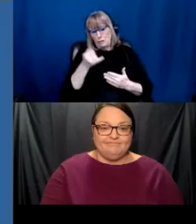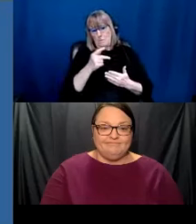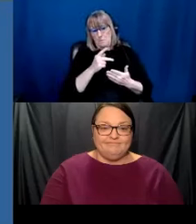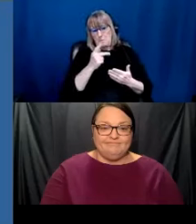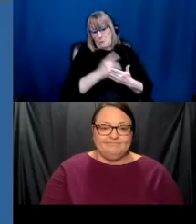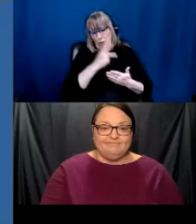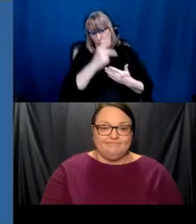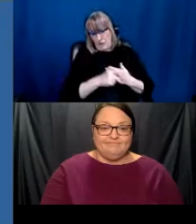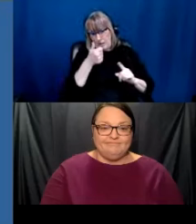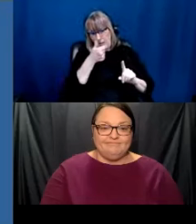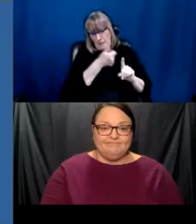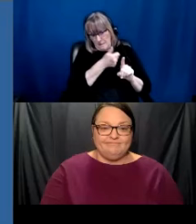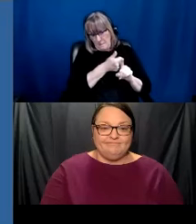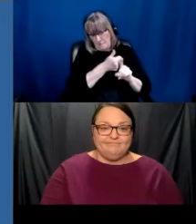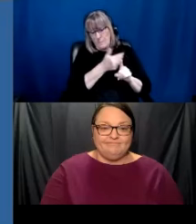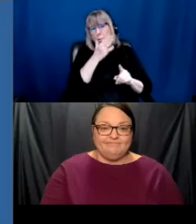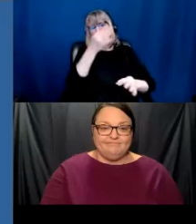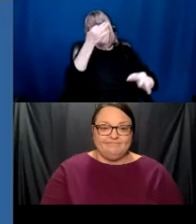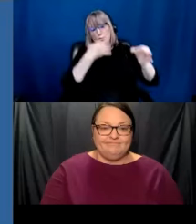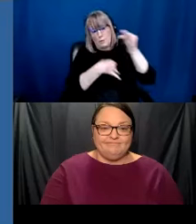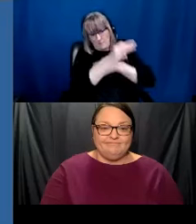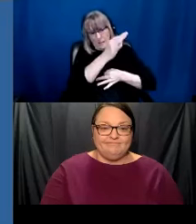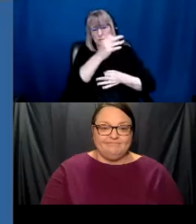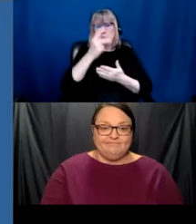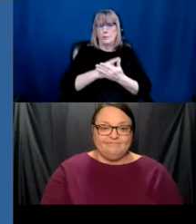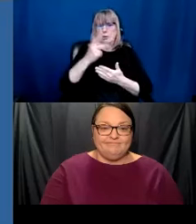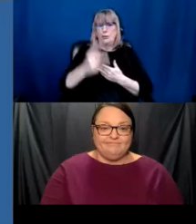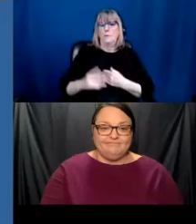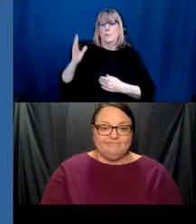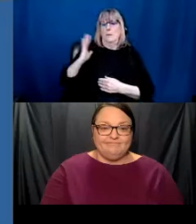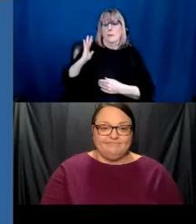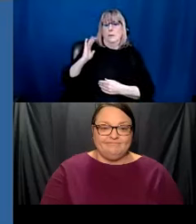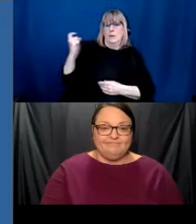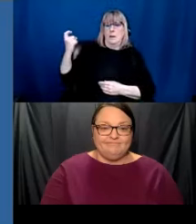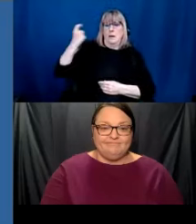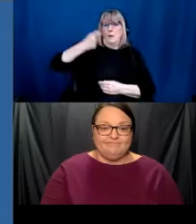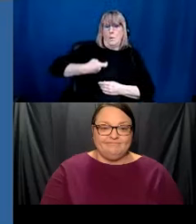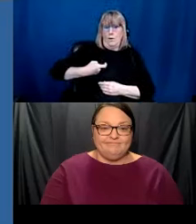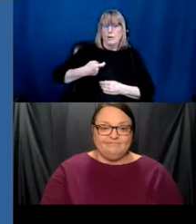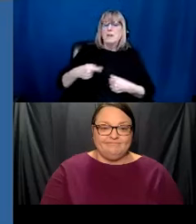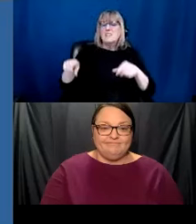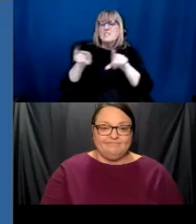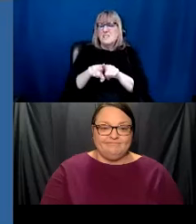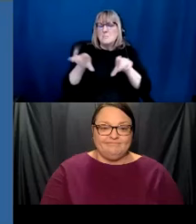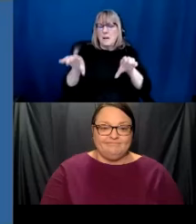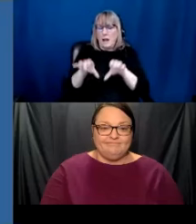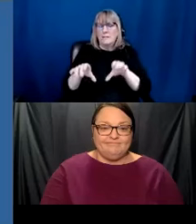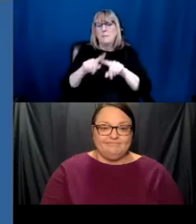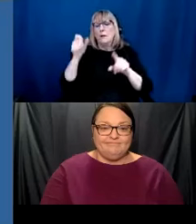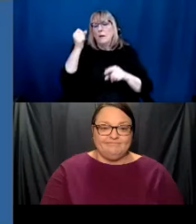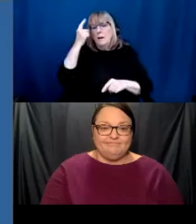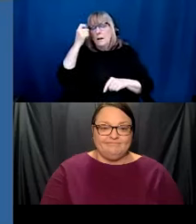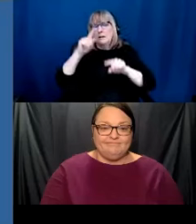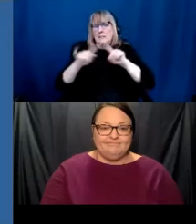2.010.184 en fondos de la ley de CDBG CARES, CB3, reasignado a servicios